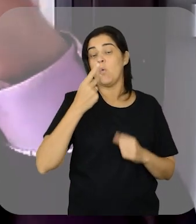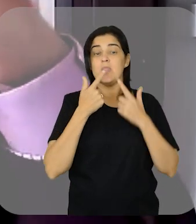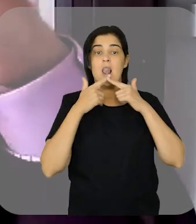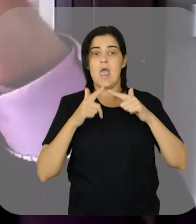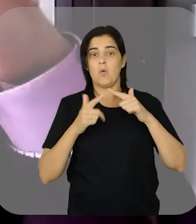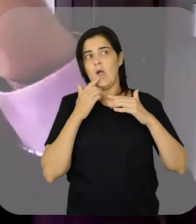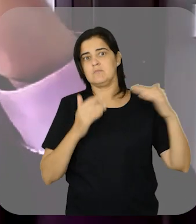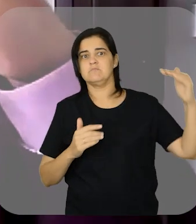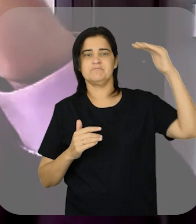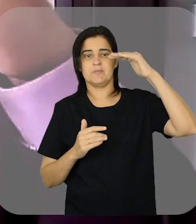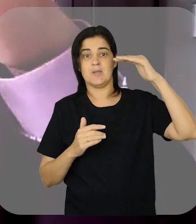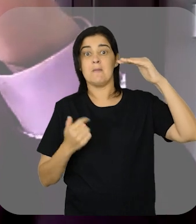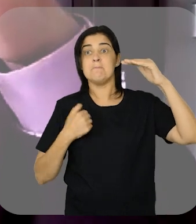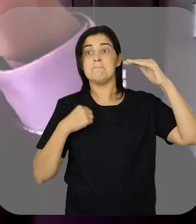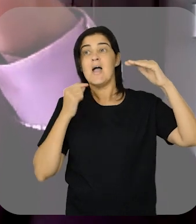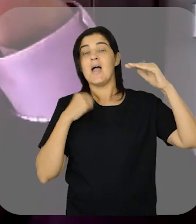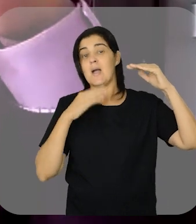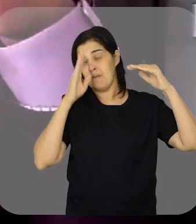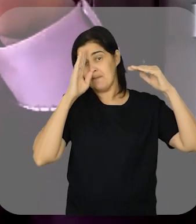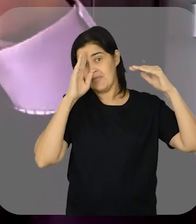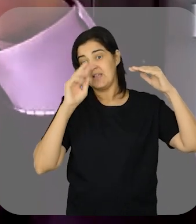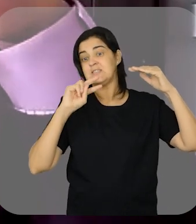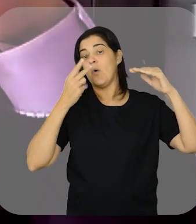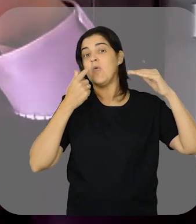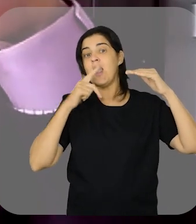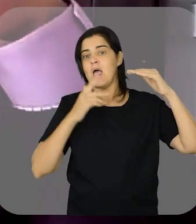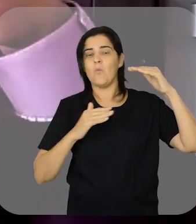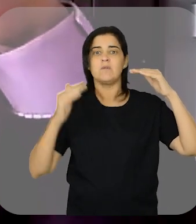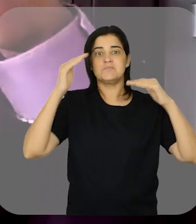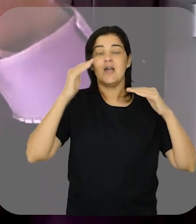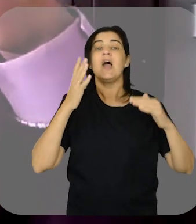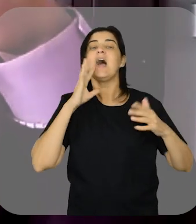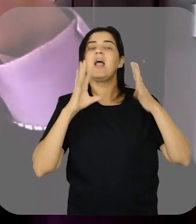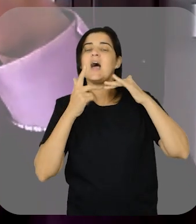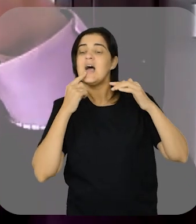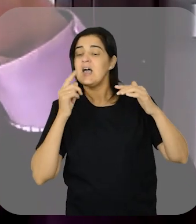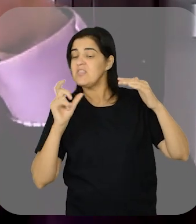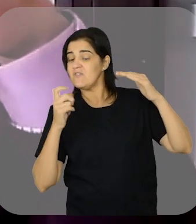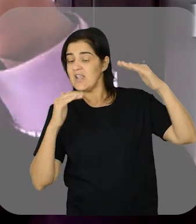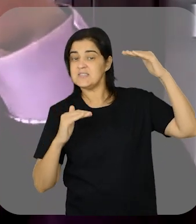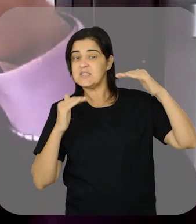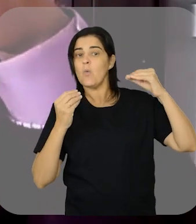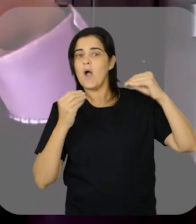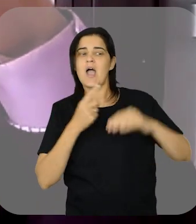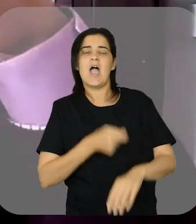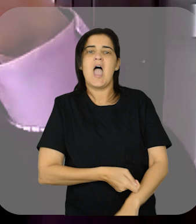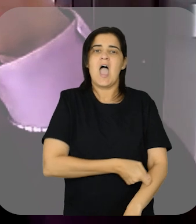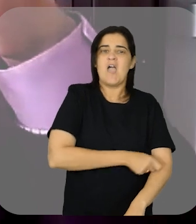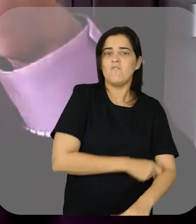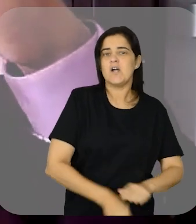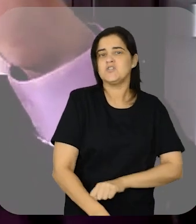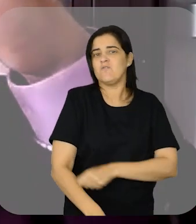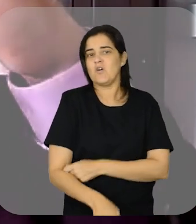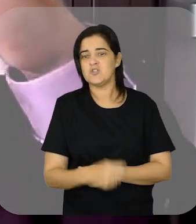que está acá. El talento mío para aprender segundas lenguas está acá. La diferencia entre tú y yo es el esfuerzo que tenemos que